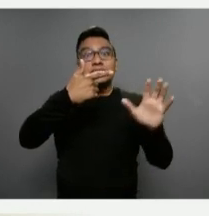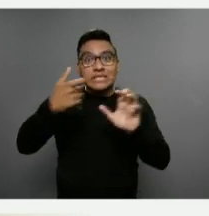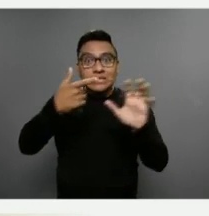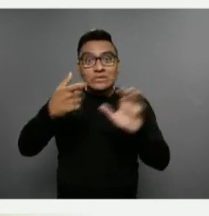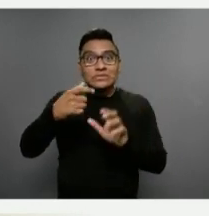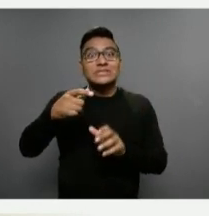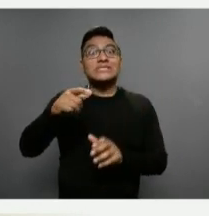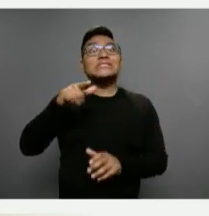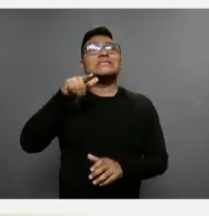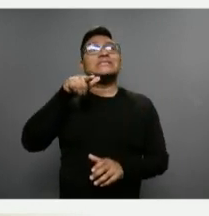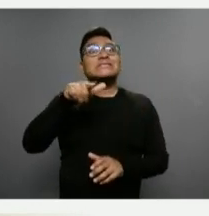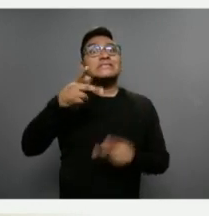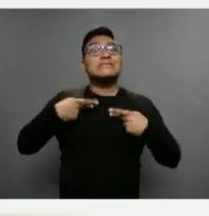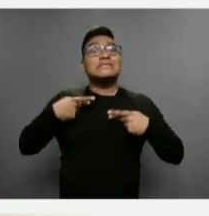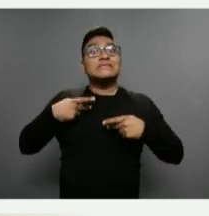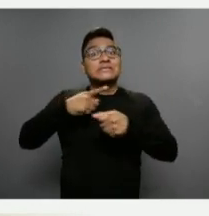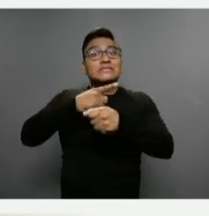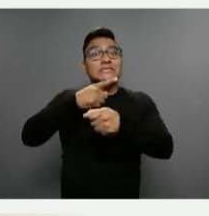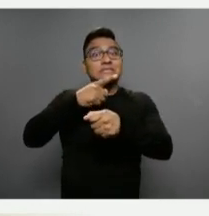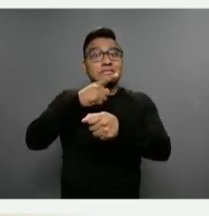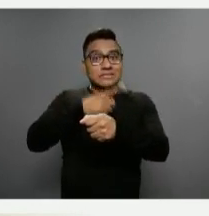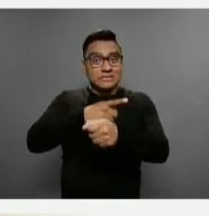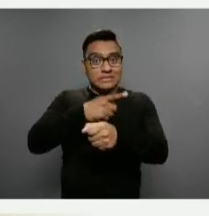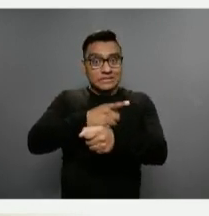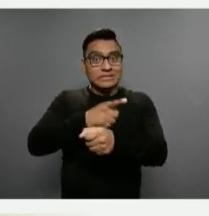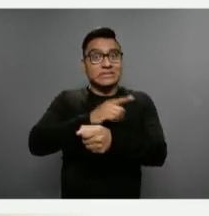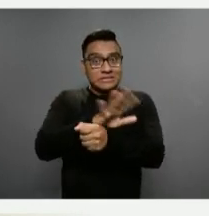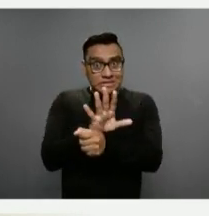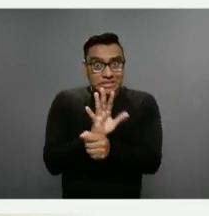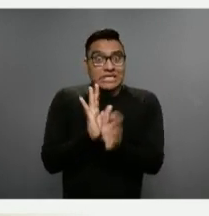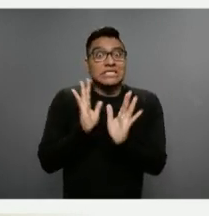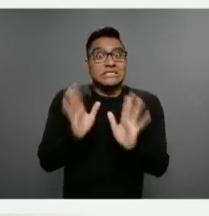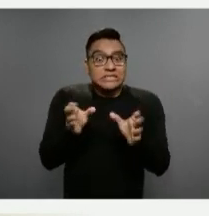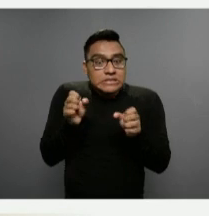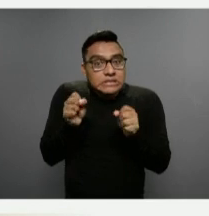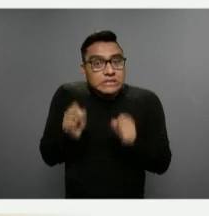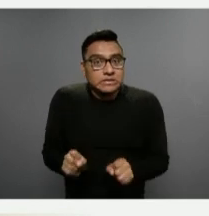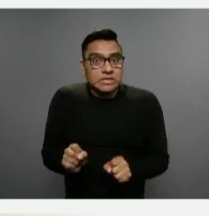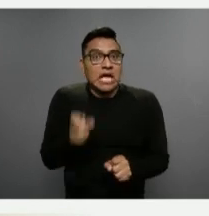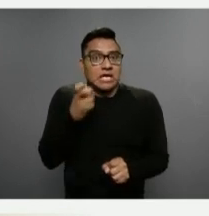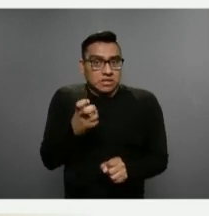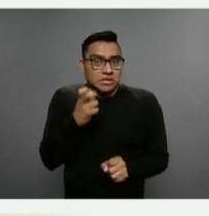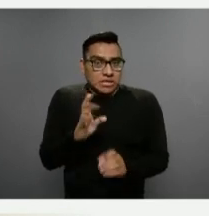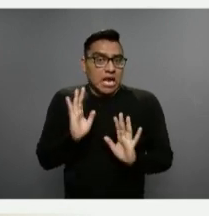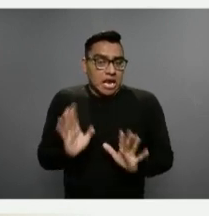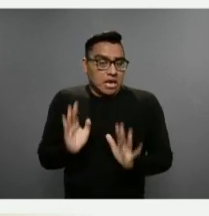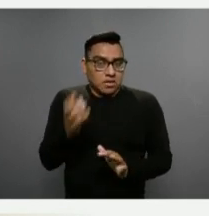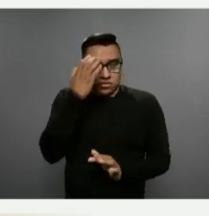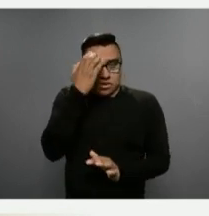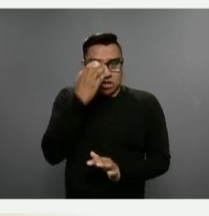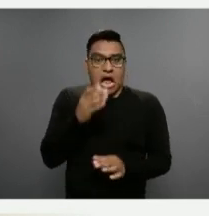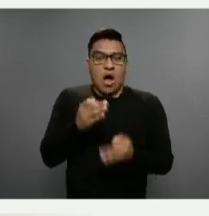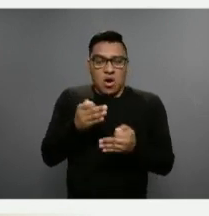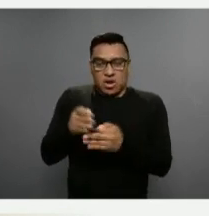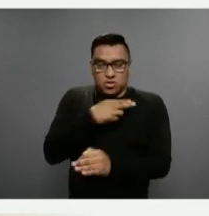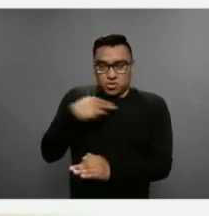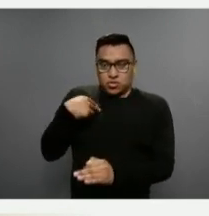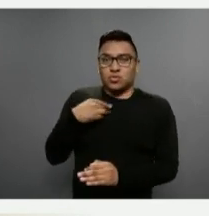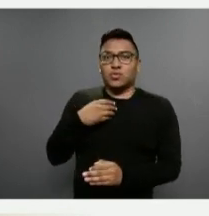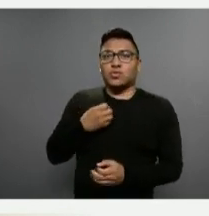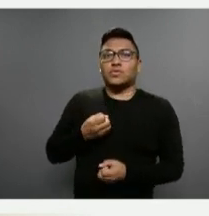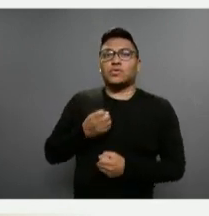Ahorita, Son 717 los casos confirmados. Eso se está dando a conocer. Ahorita le vamos a dar ahorita, la actualización. Y son